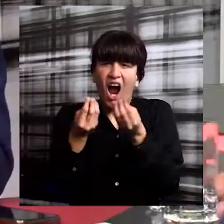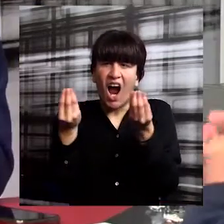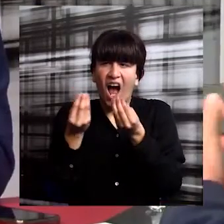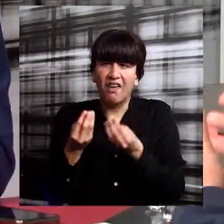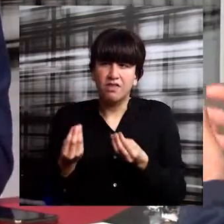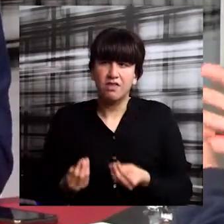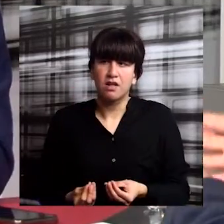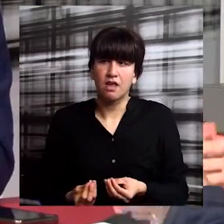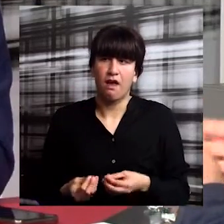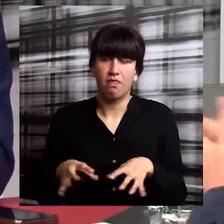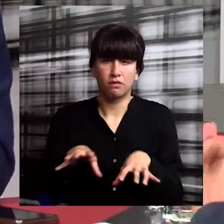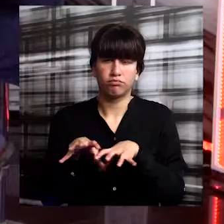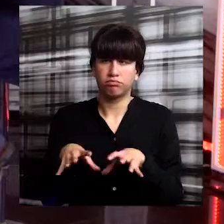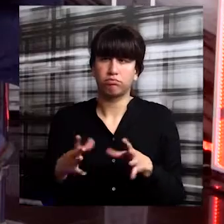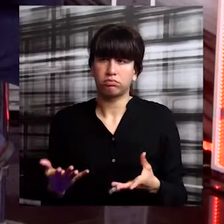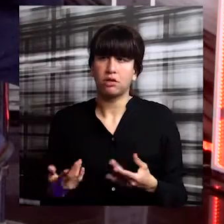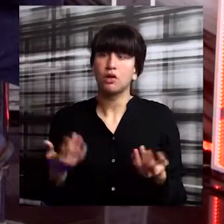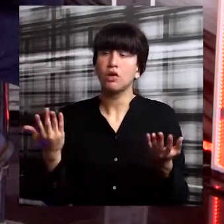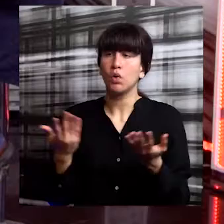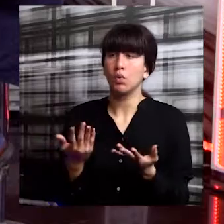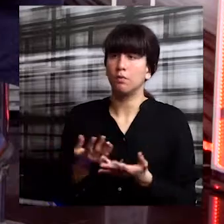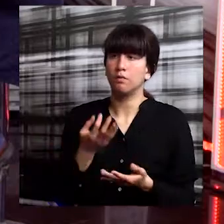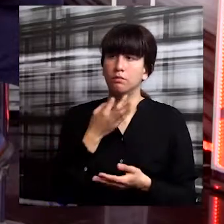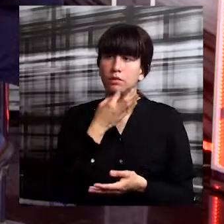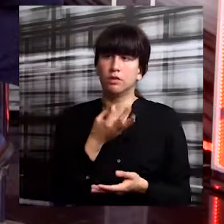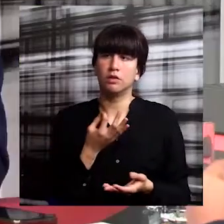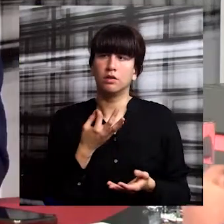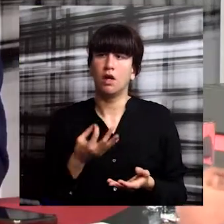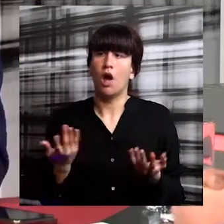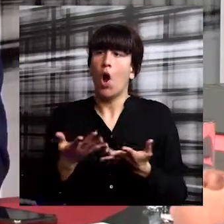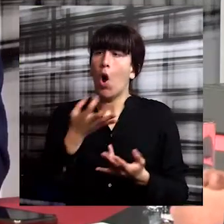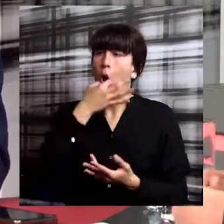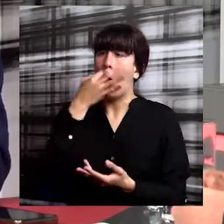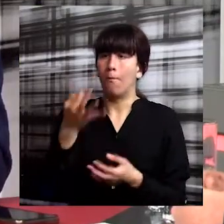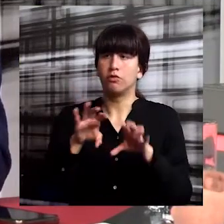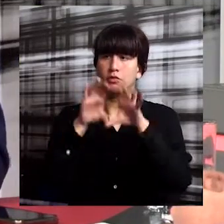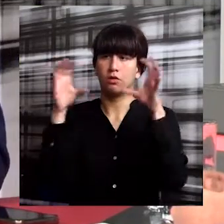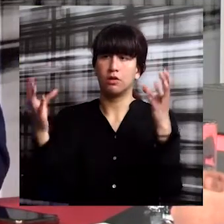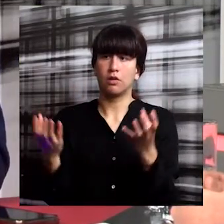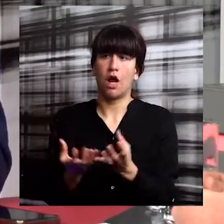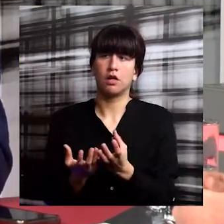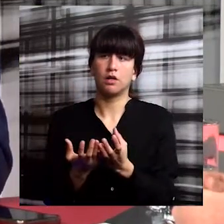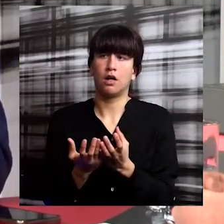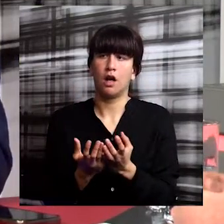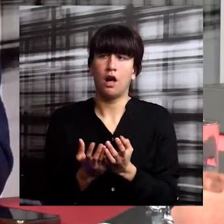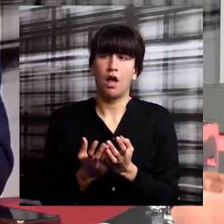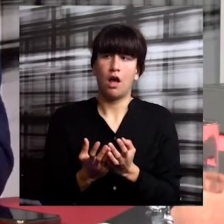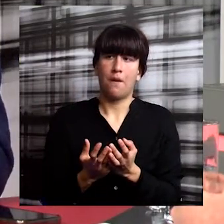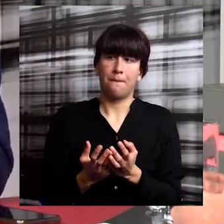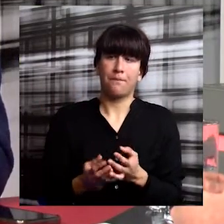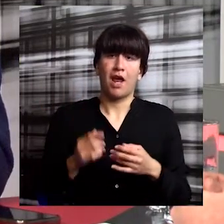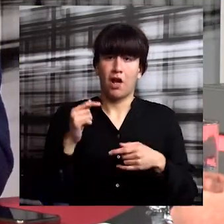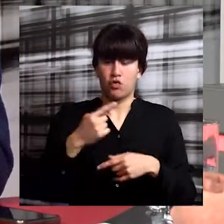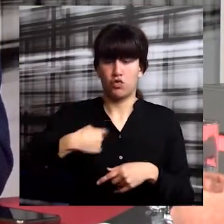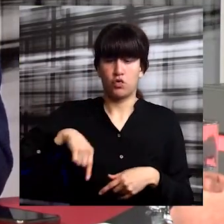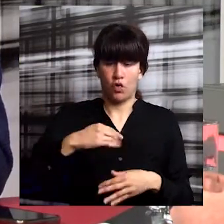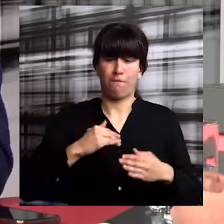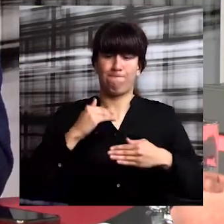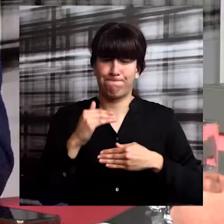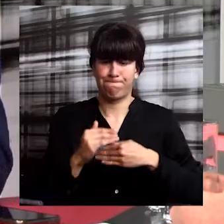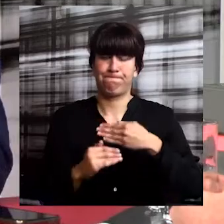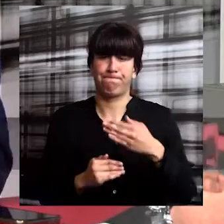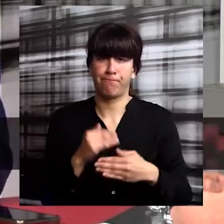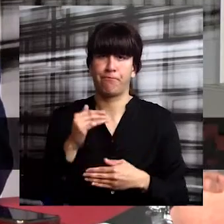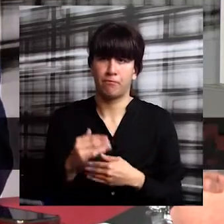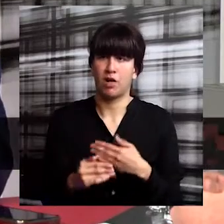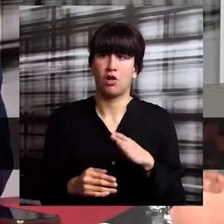como se dice en jerga una acción real? Sí, como se dice en jerga marinera, vamos a estar permanentemente en trayectoria de